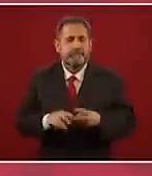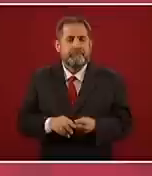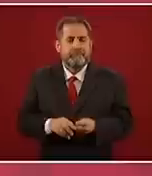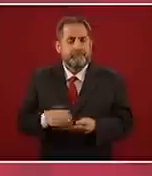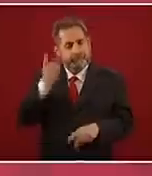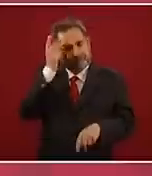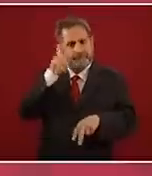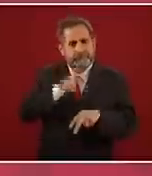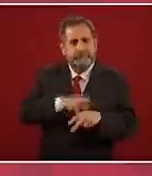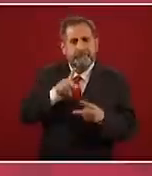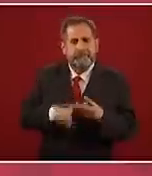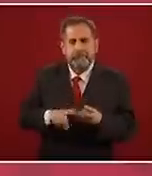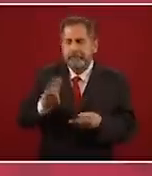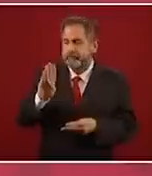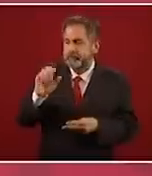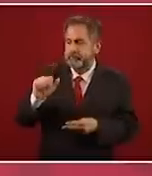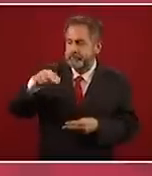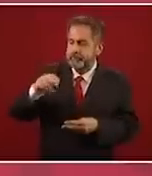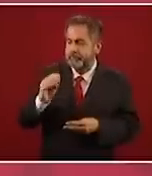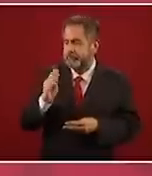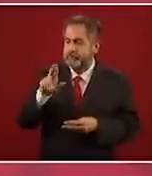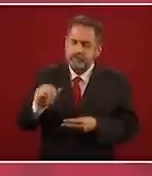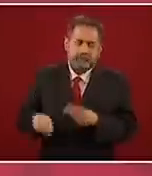el director de Banobra,